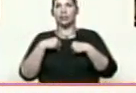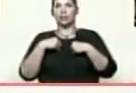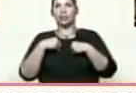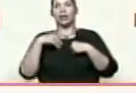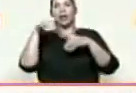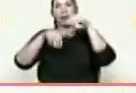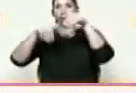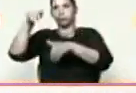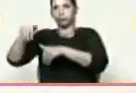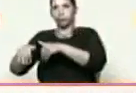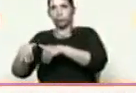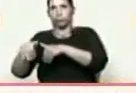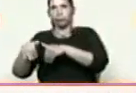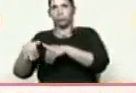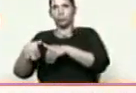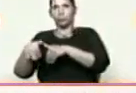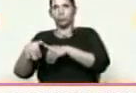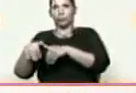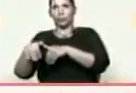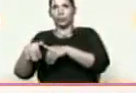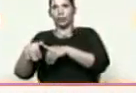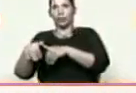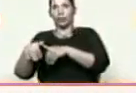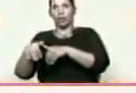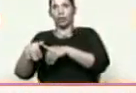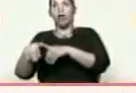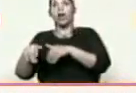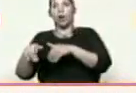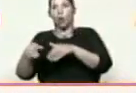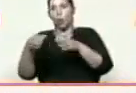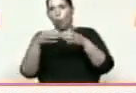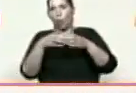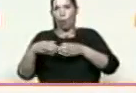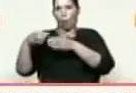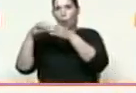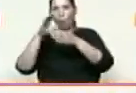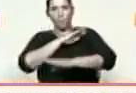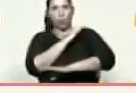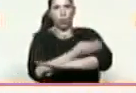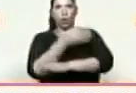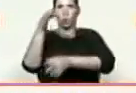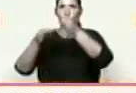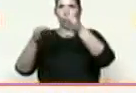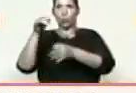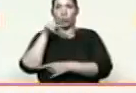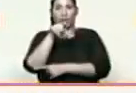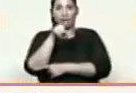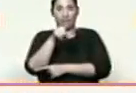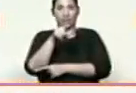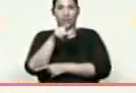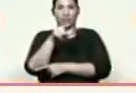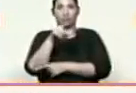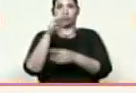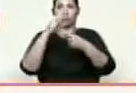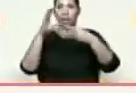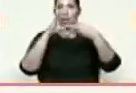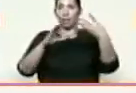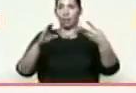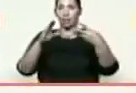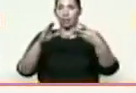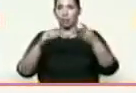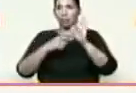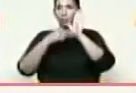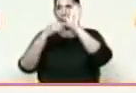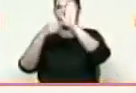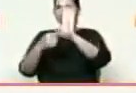a través de los órganos del poder público. Ese era el carácter representativo,